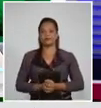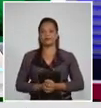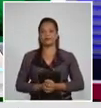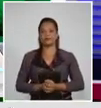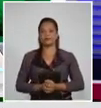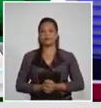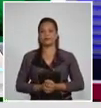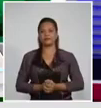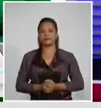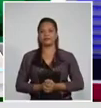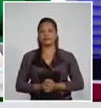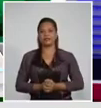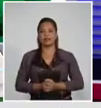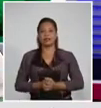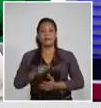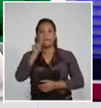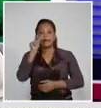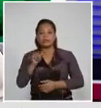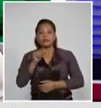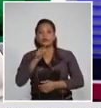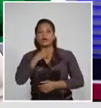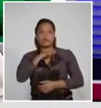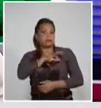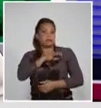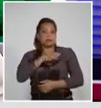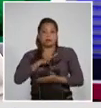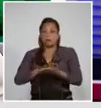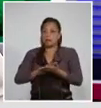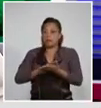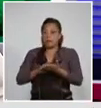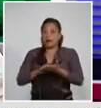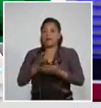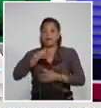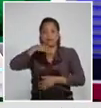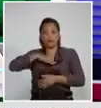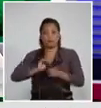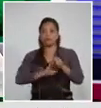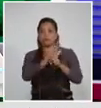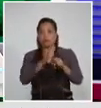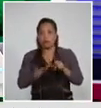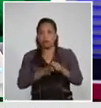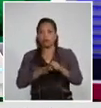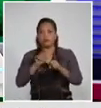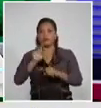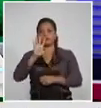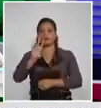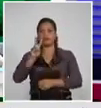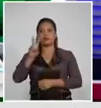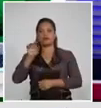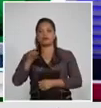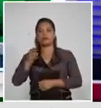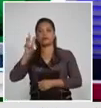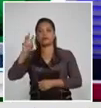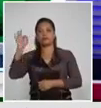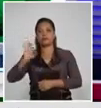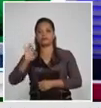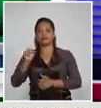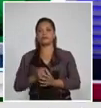Asintomáticos el 45,8% de todos los diagnosticados ayer. En el acumulado es el